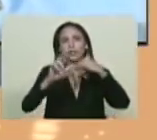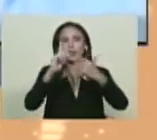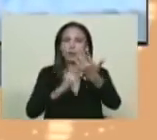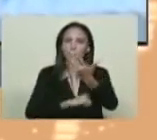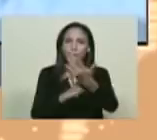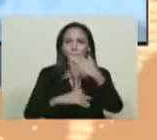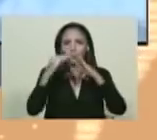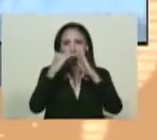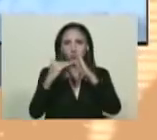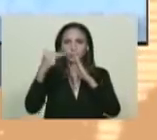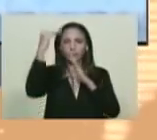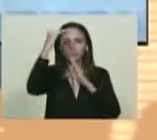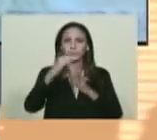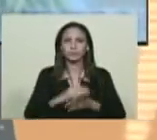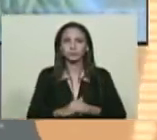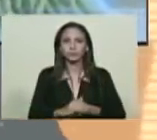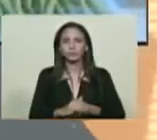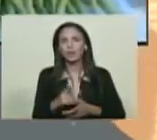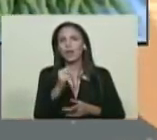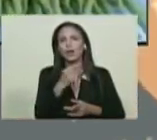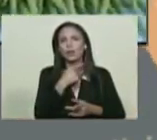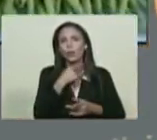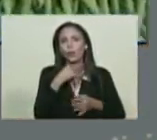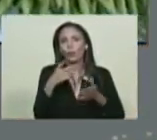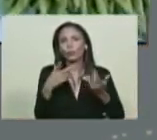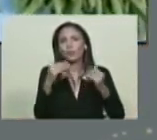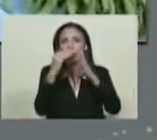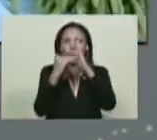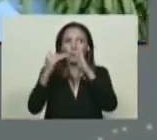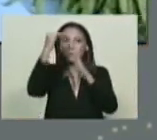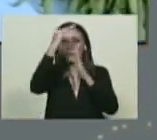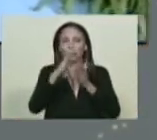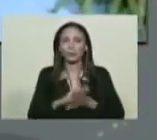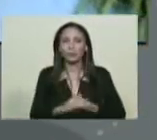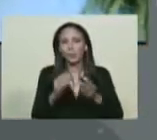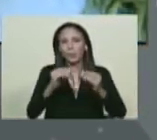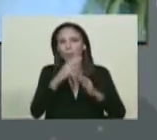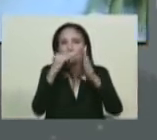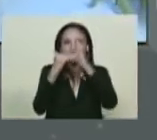mayores, aunque a ellas no les gusta que yo diga que son mayores que yo,